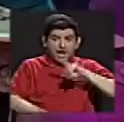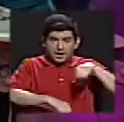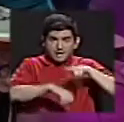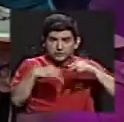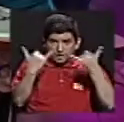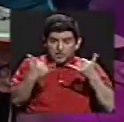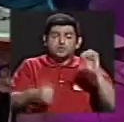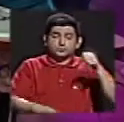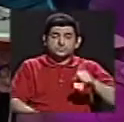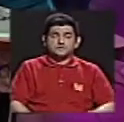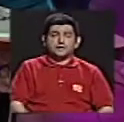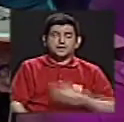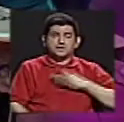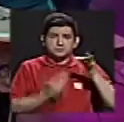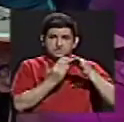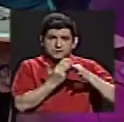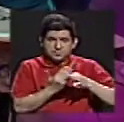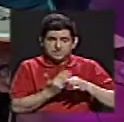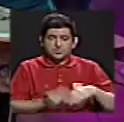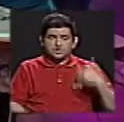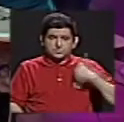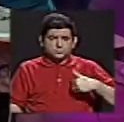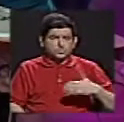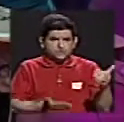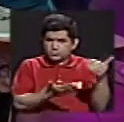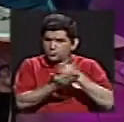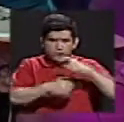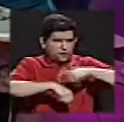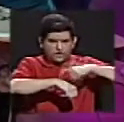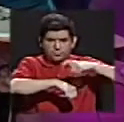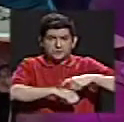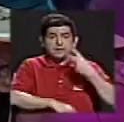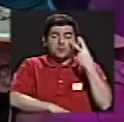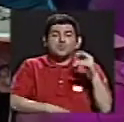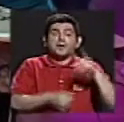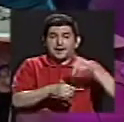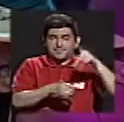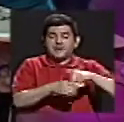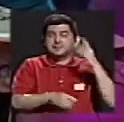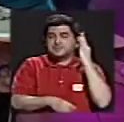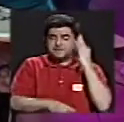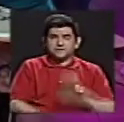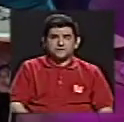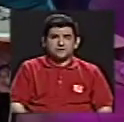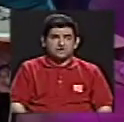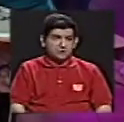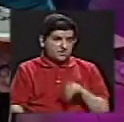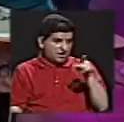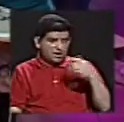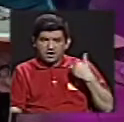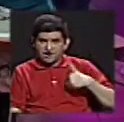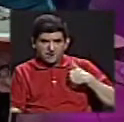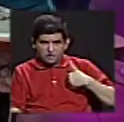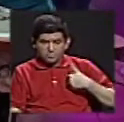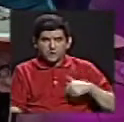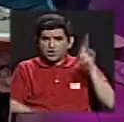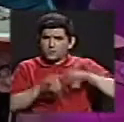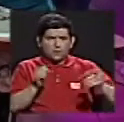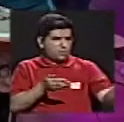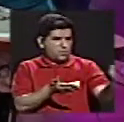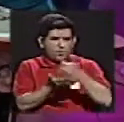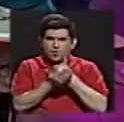si mi esposo no le da tiempo para recoger, y ahí va la participación de la mujer, no le da tiempo para cosechar,